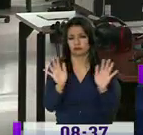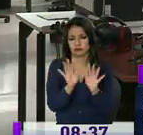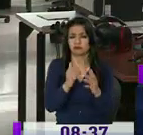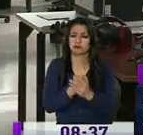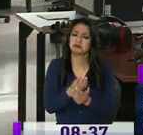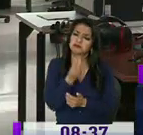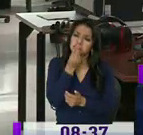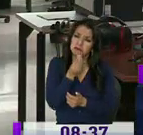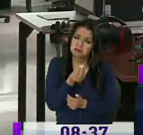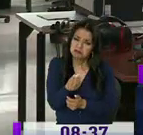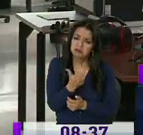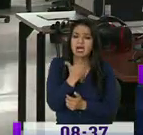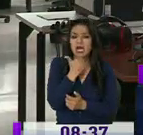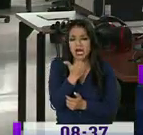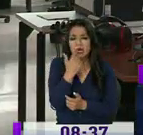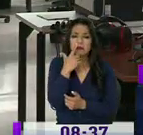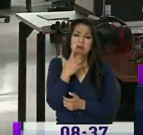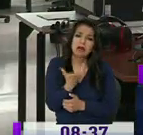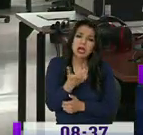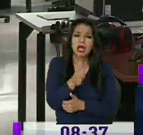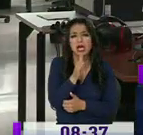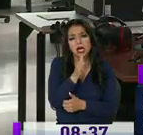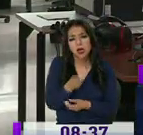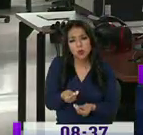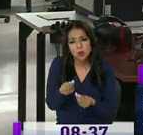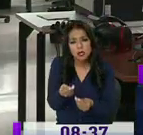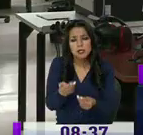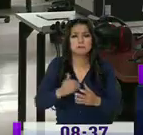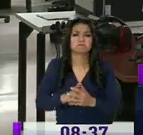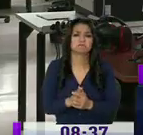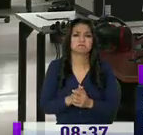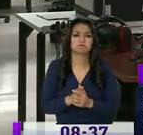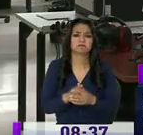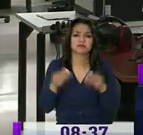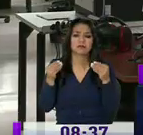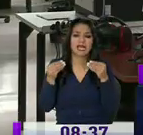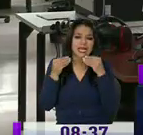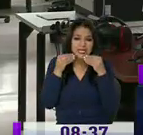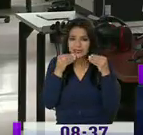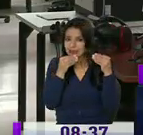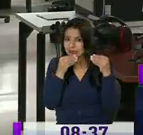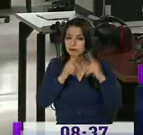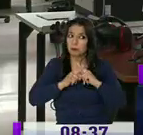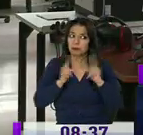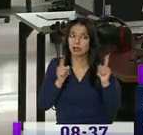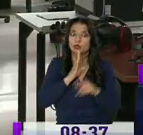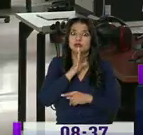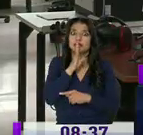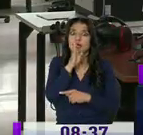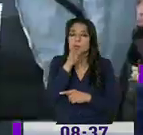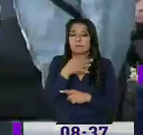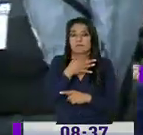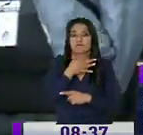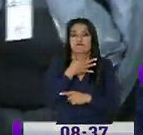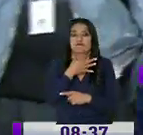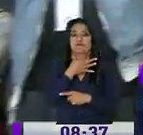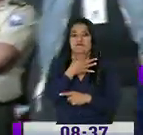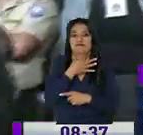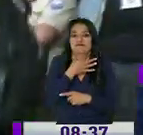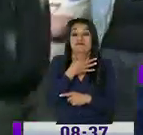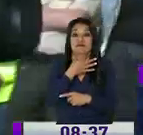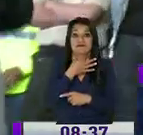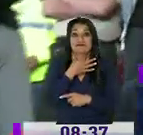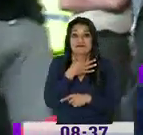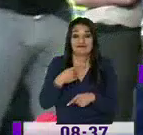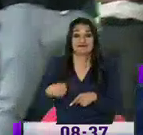de comer, pan, agua, sandía, pero siempre estaba pendiente la atención. Los nervios, nos